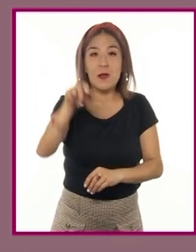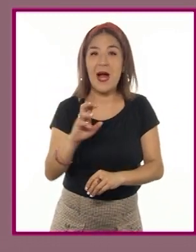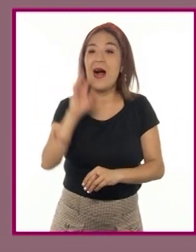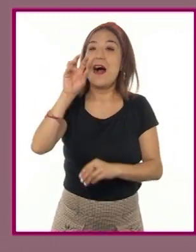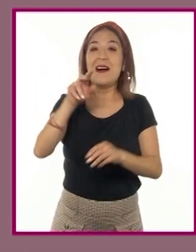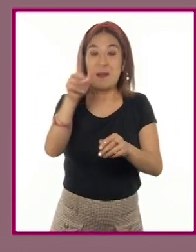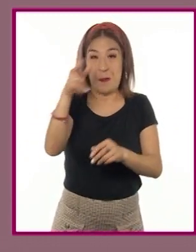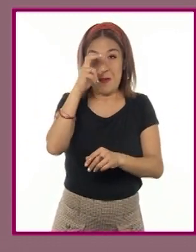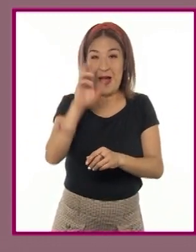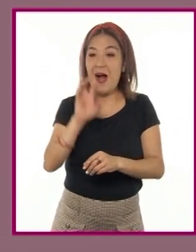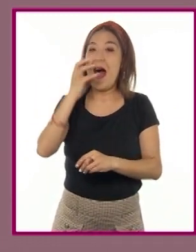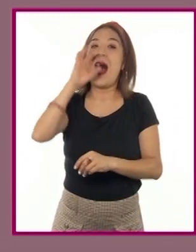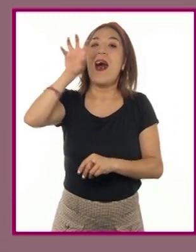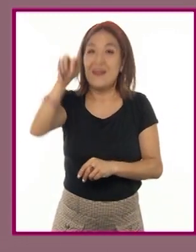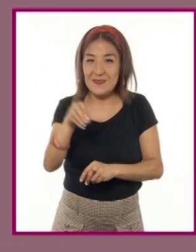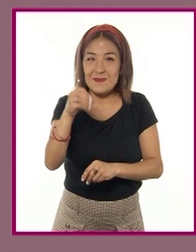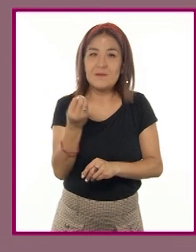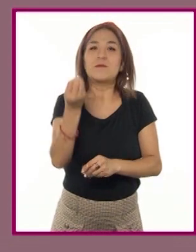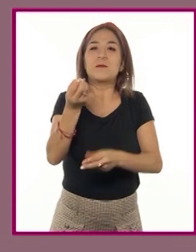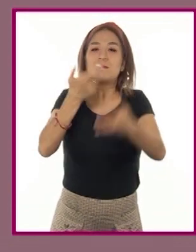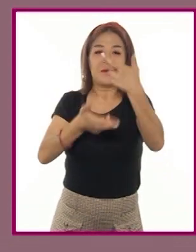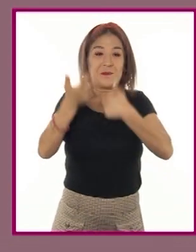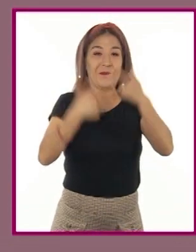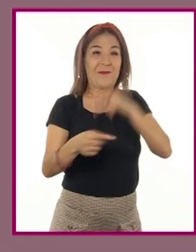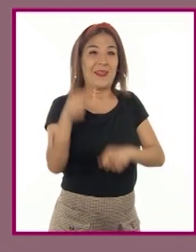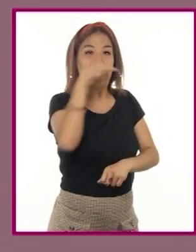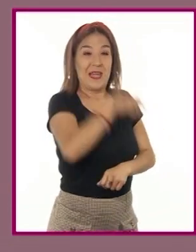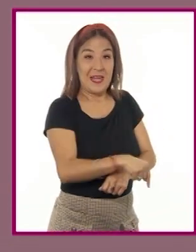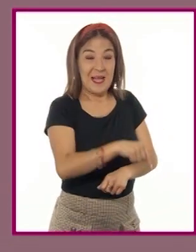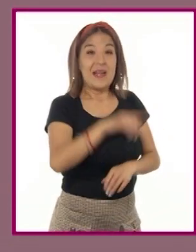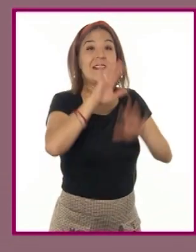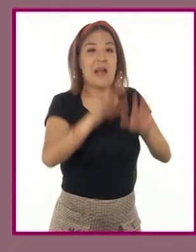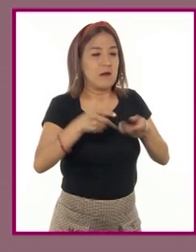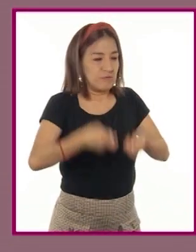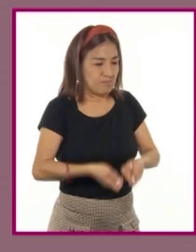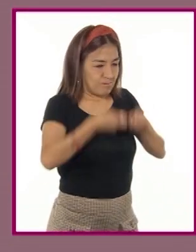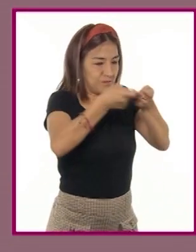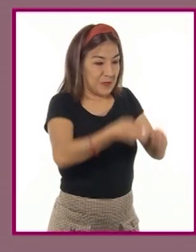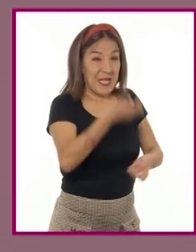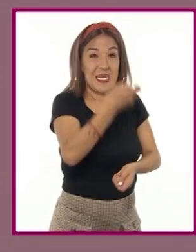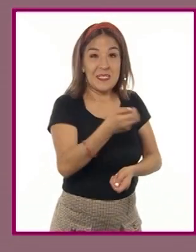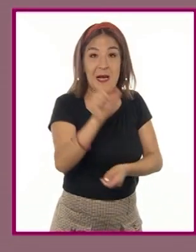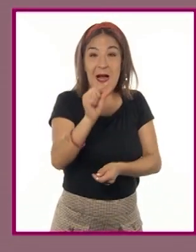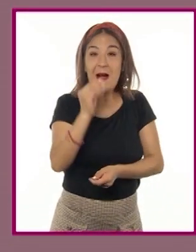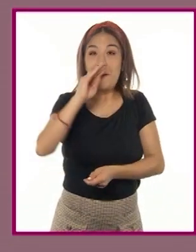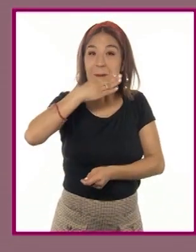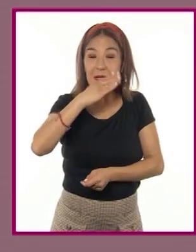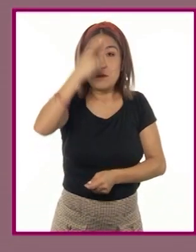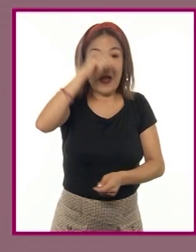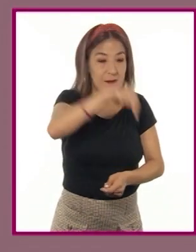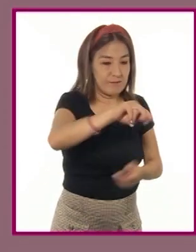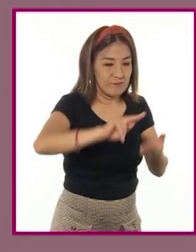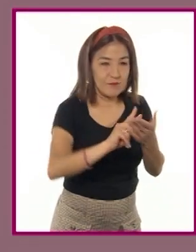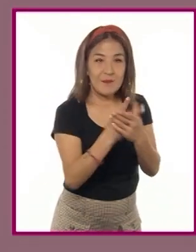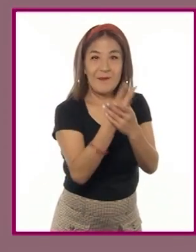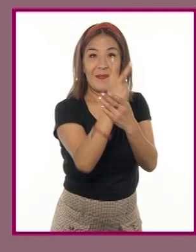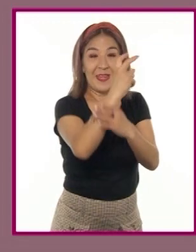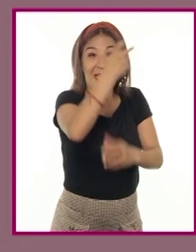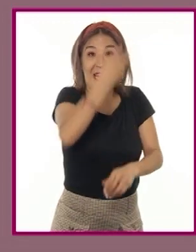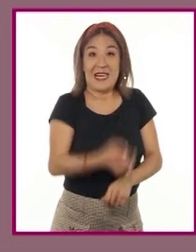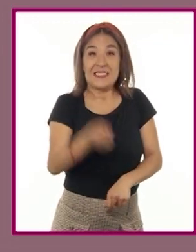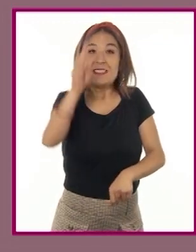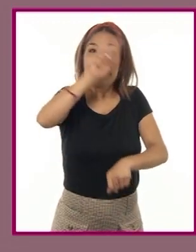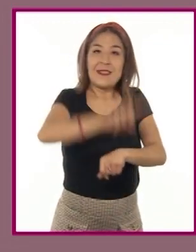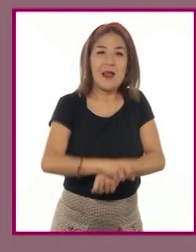y comenzó su camino de regreso. Al llegar de nuevo con su pueblo, les entregó el preciado grano de maíz para que lo sembraran. Desde ese día,